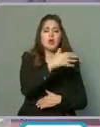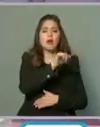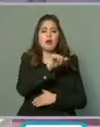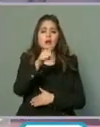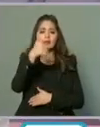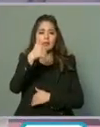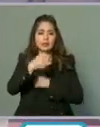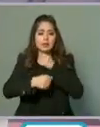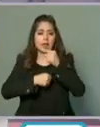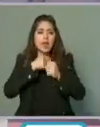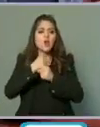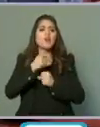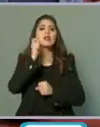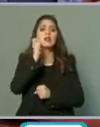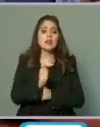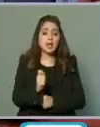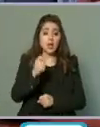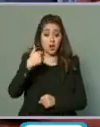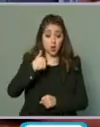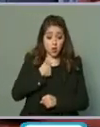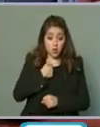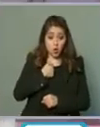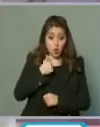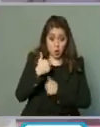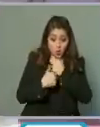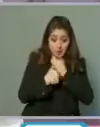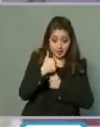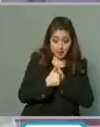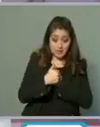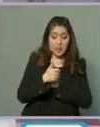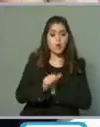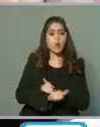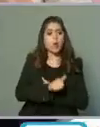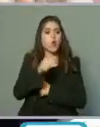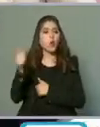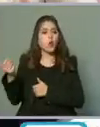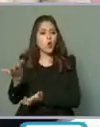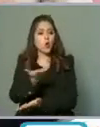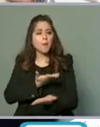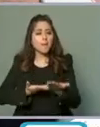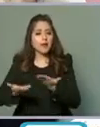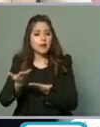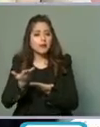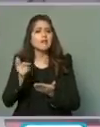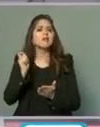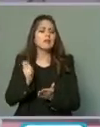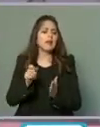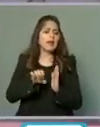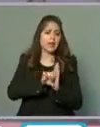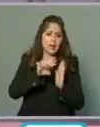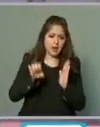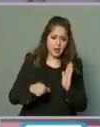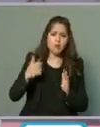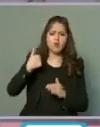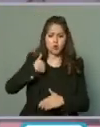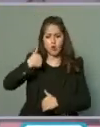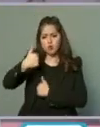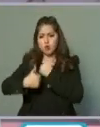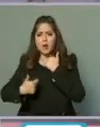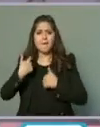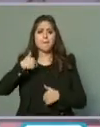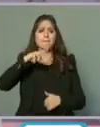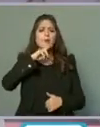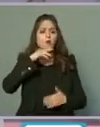competir y compartir. Wow, Y entonces entrar en una dinámica donde puedo con ustedes luchar y verme mejor y ganar algunas cosas, pero no de una